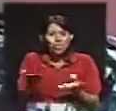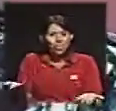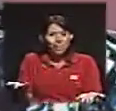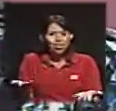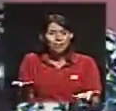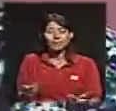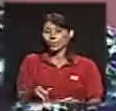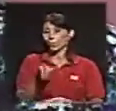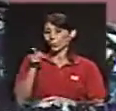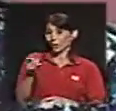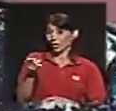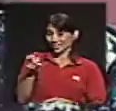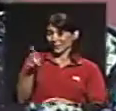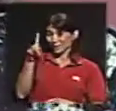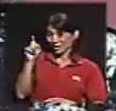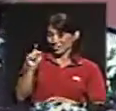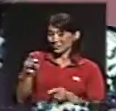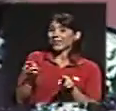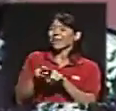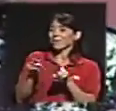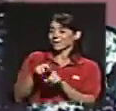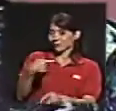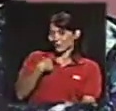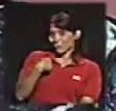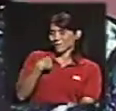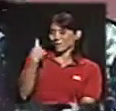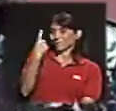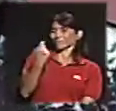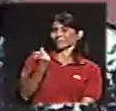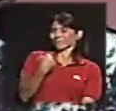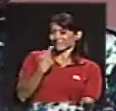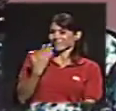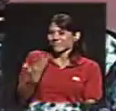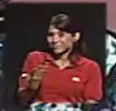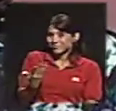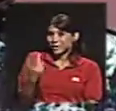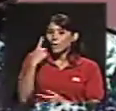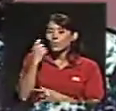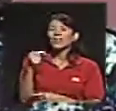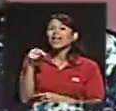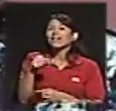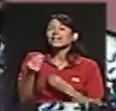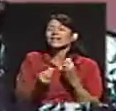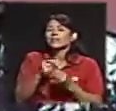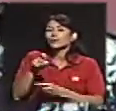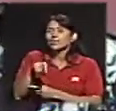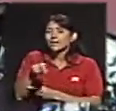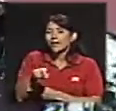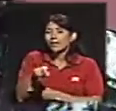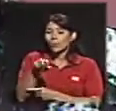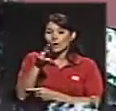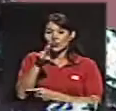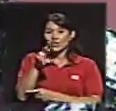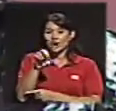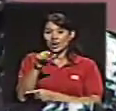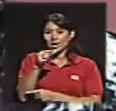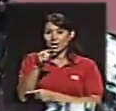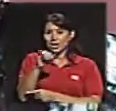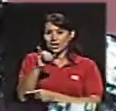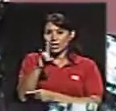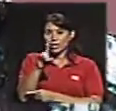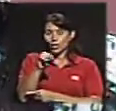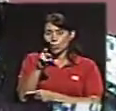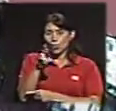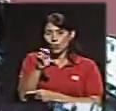esa misma pregunta me la estoy haciendo yo, porque lo que aquí corresponde es que los regidores,